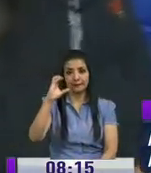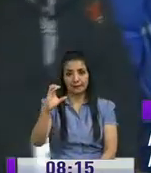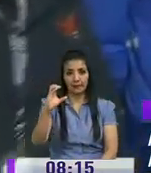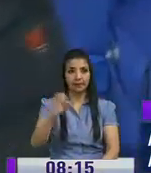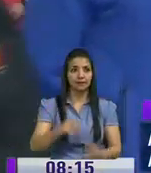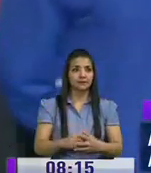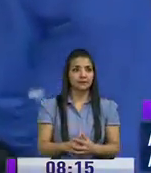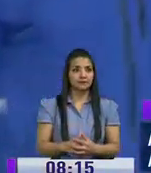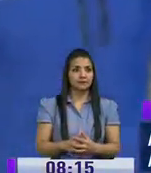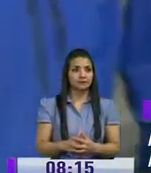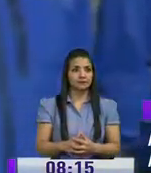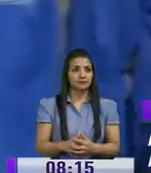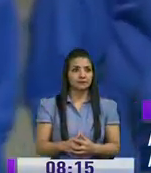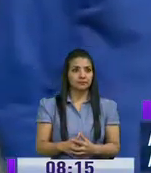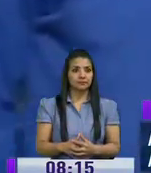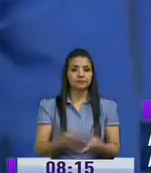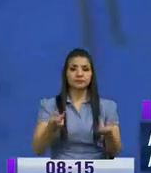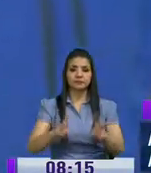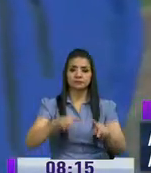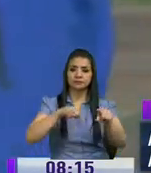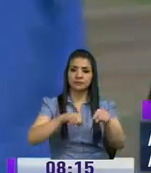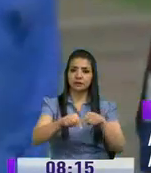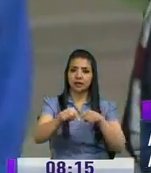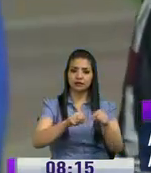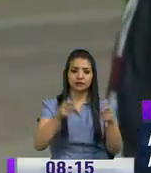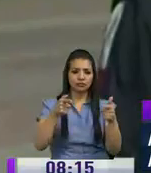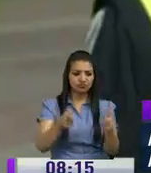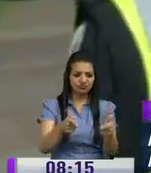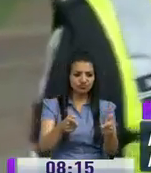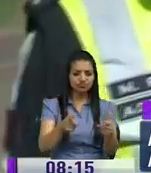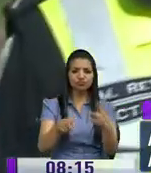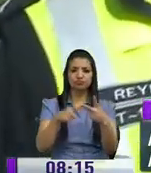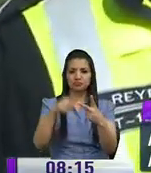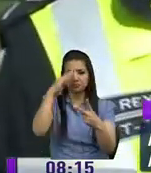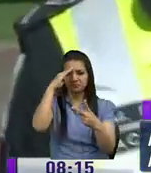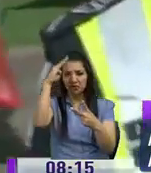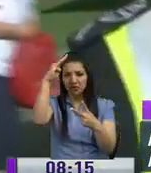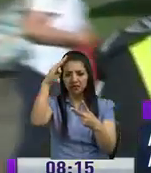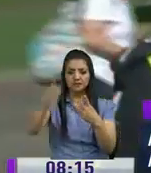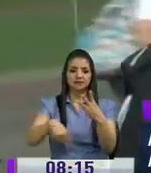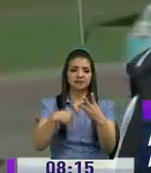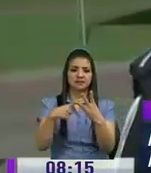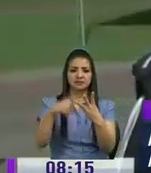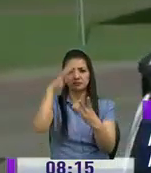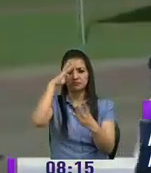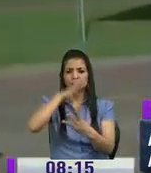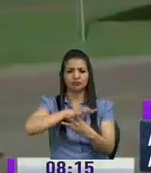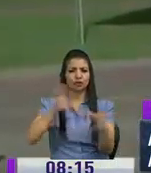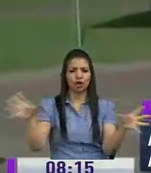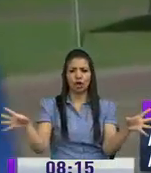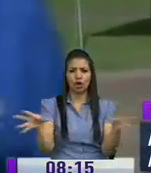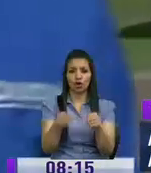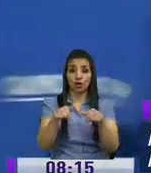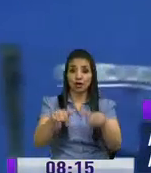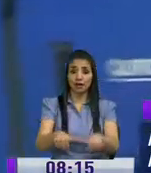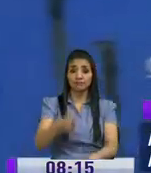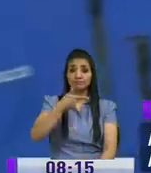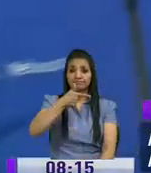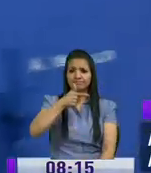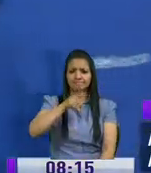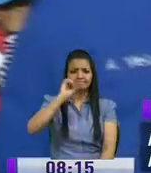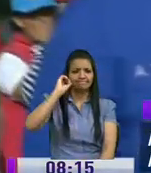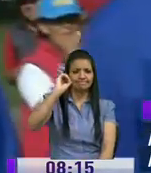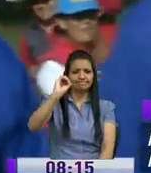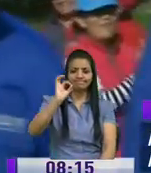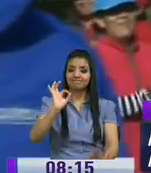están aquí. El tema de movilidad también está todo planteado, Policía Nacional. Bueno, hay que decir que aquí es un territorio sin alcohol, lo vamos a